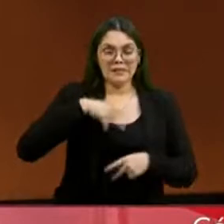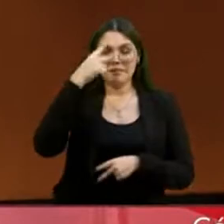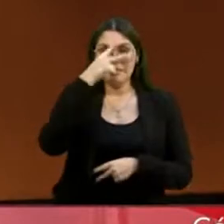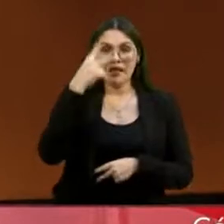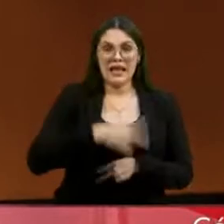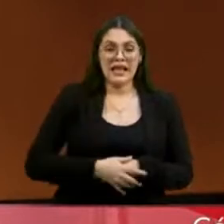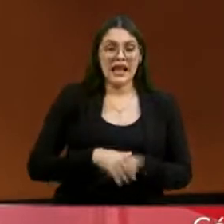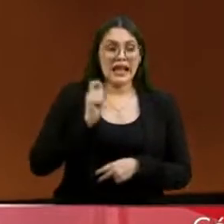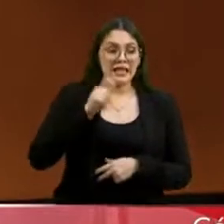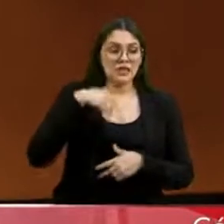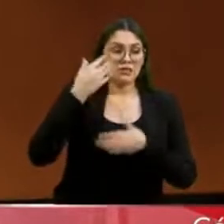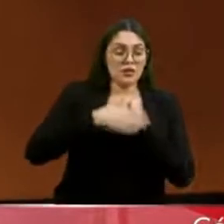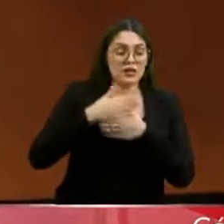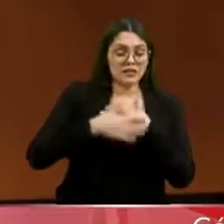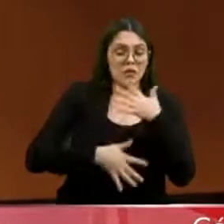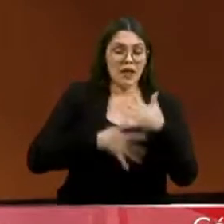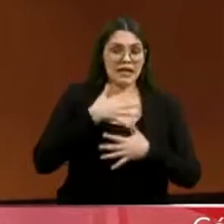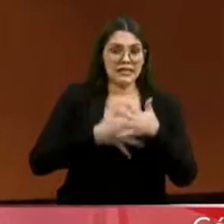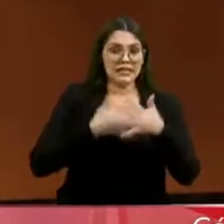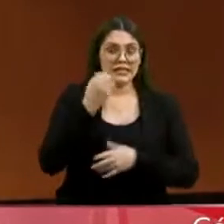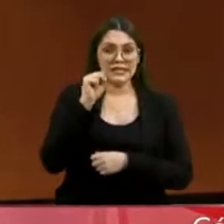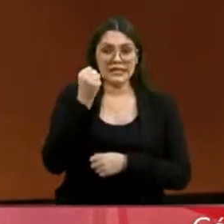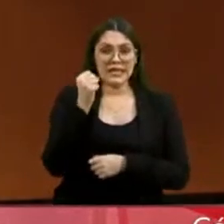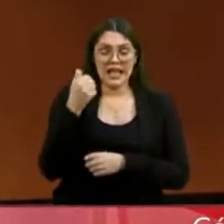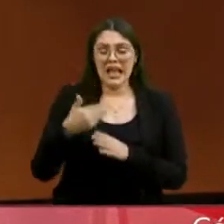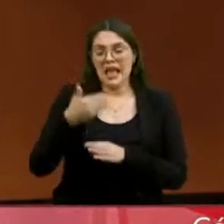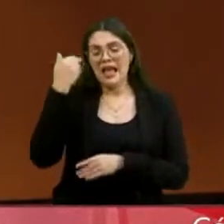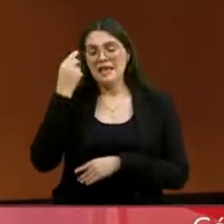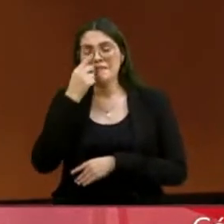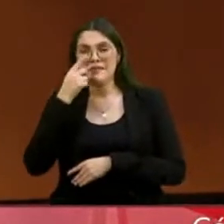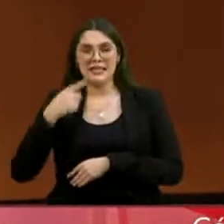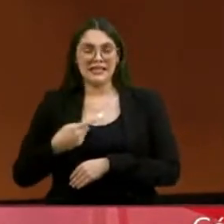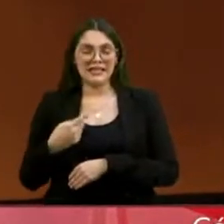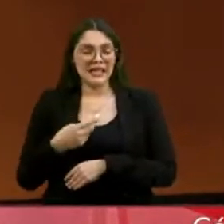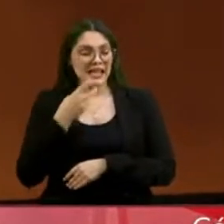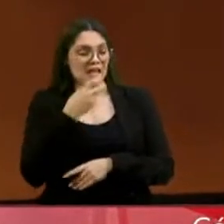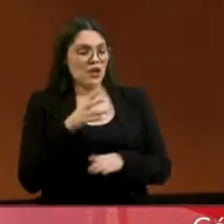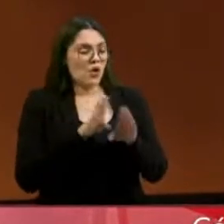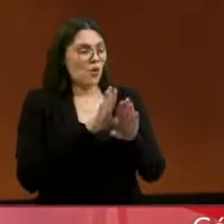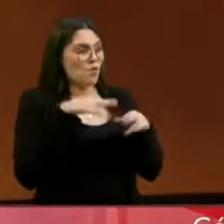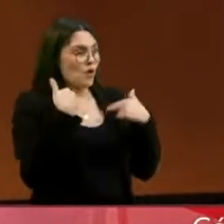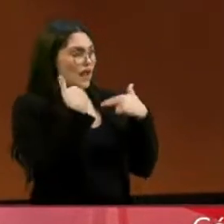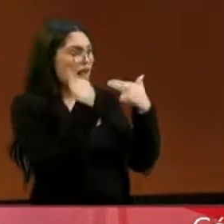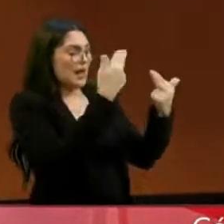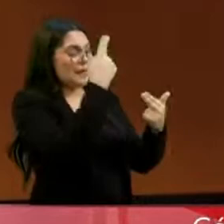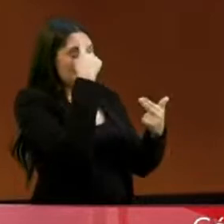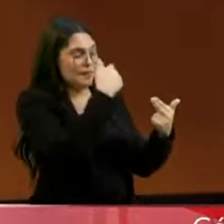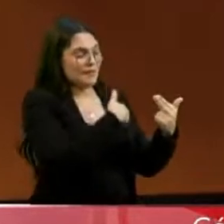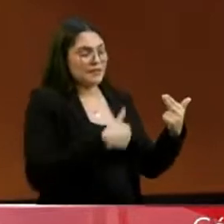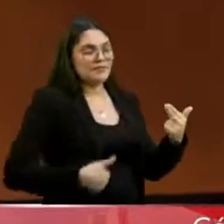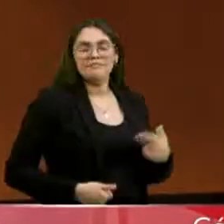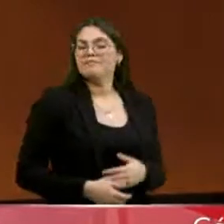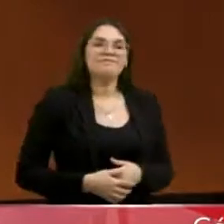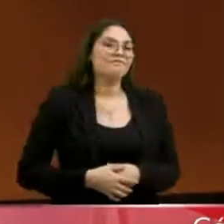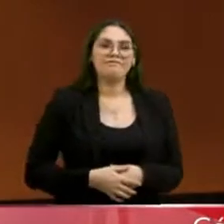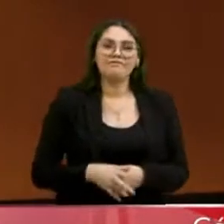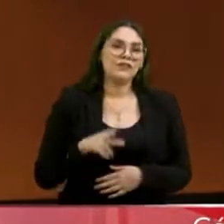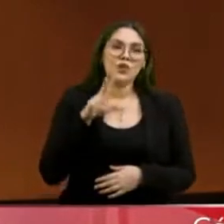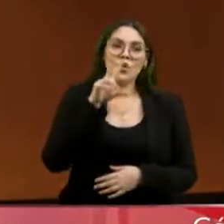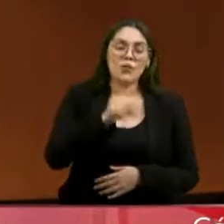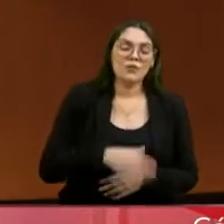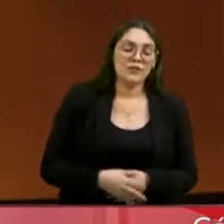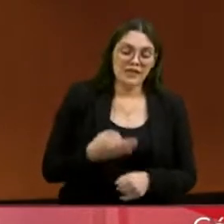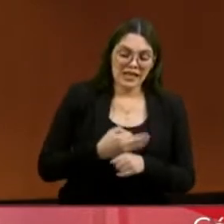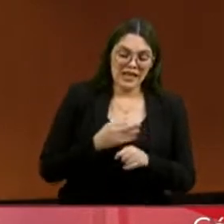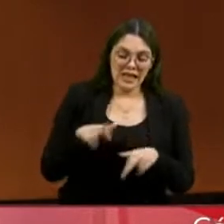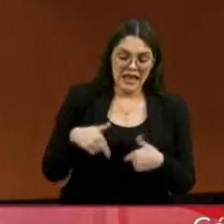El próximo 15 de septiembre decían, es un regalo para el presidente. No, es un regalo para